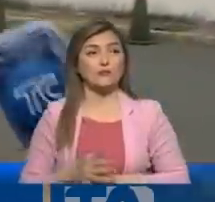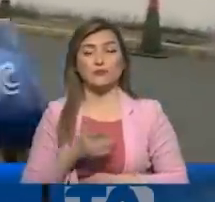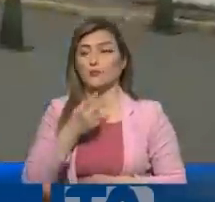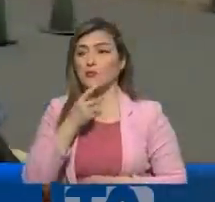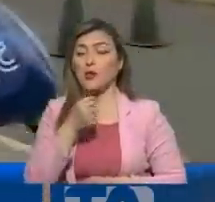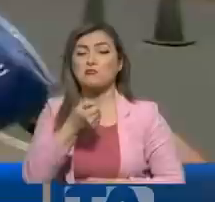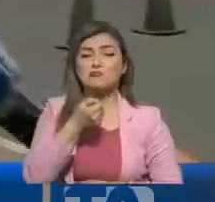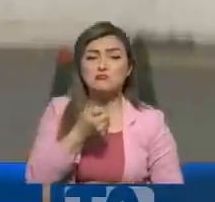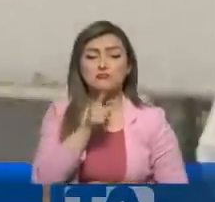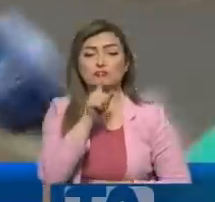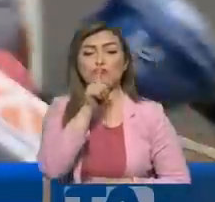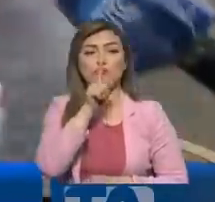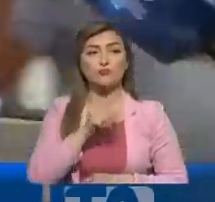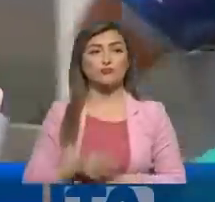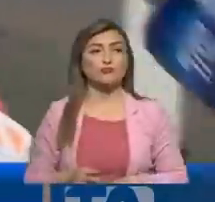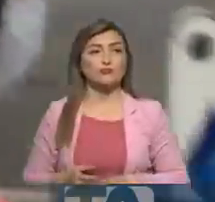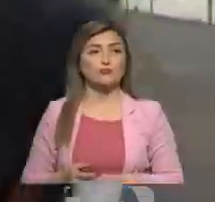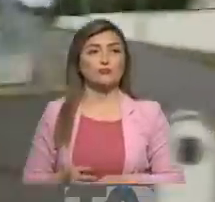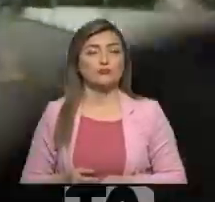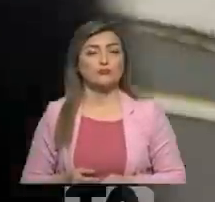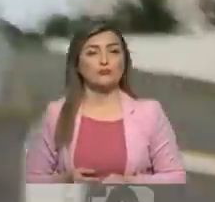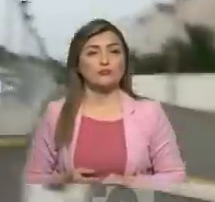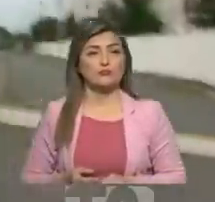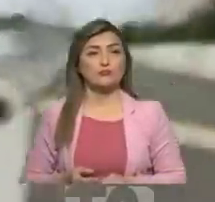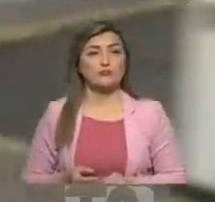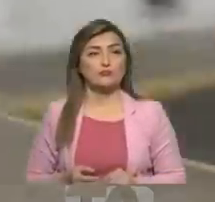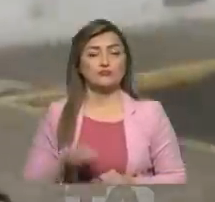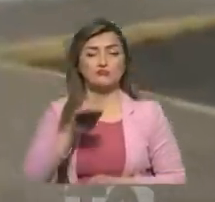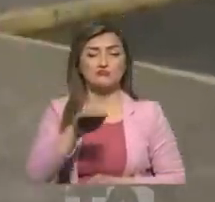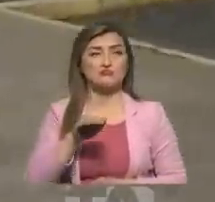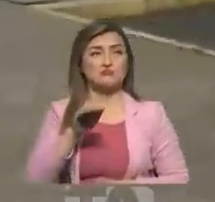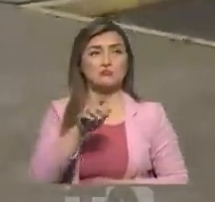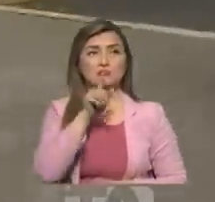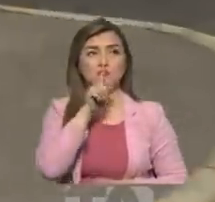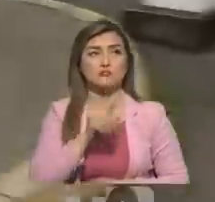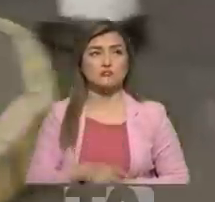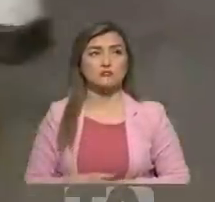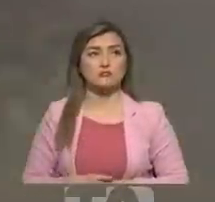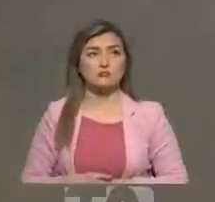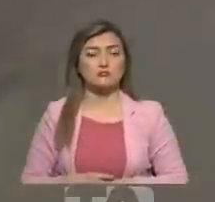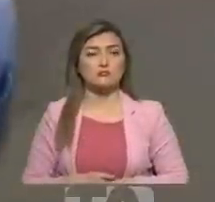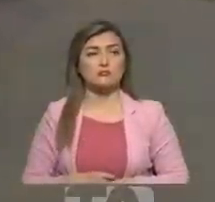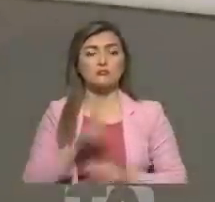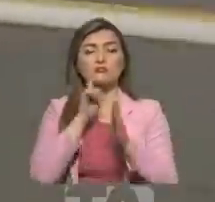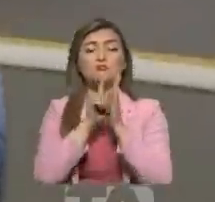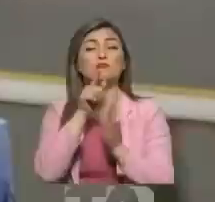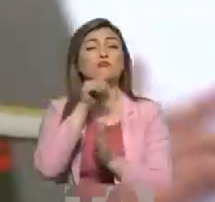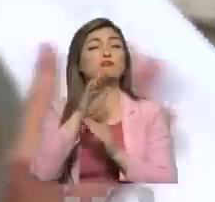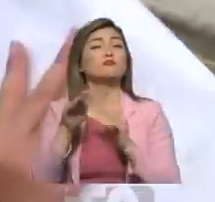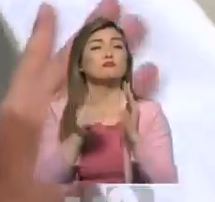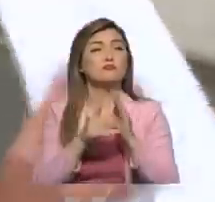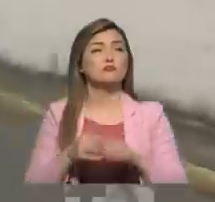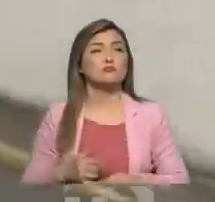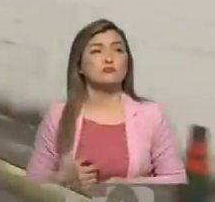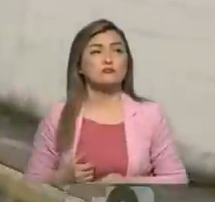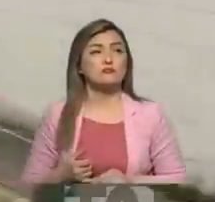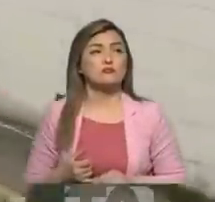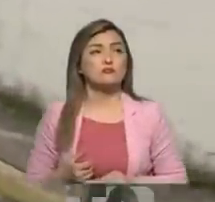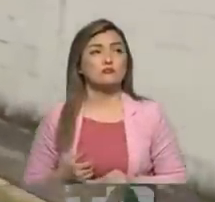dar declaraciones pese a la insistencia. Le agradezco, por favor. La denuncia en contra de quién fue.